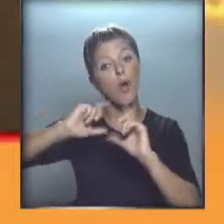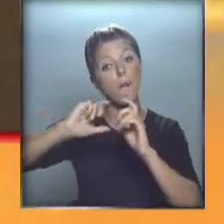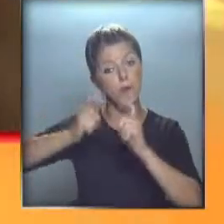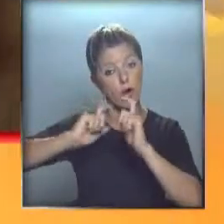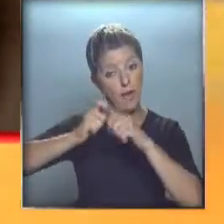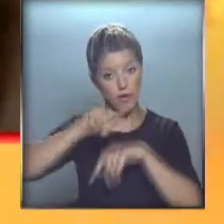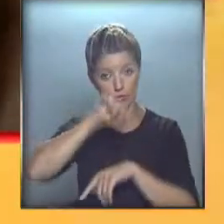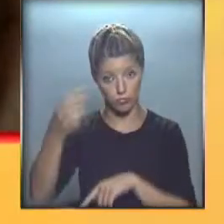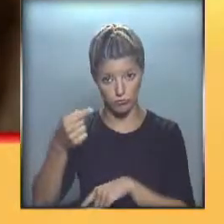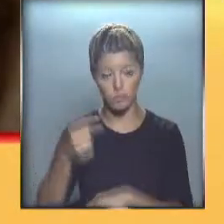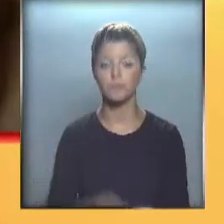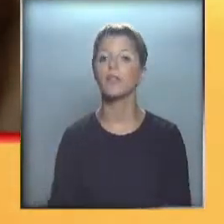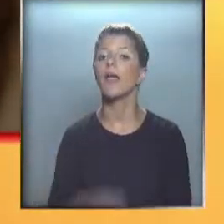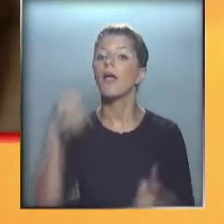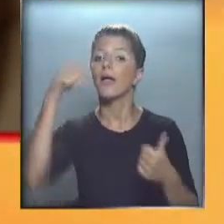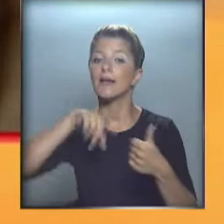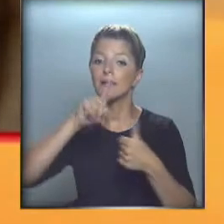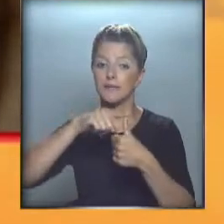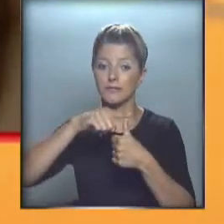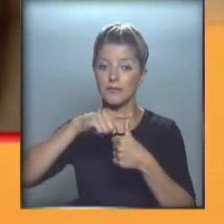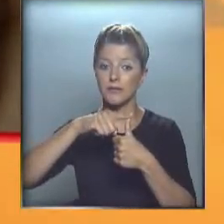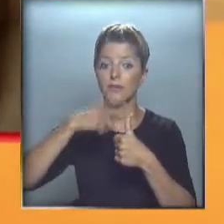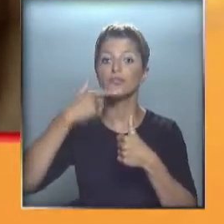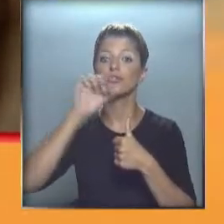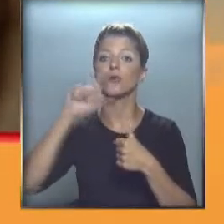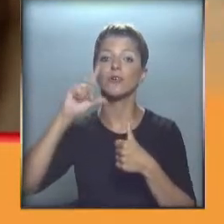puede. Este se llama el Social Radio,